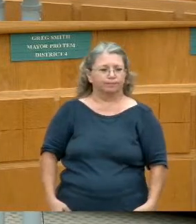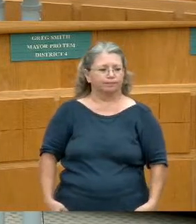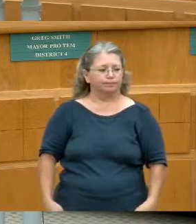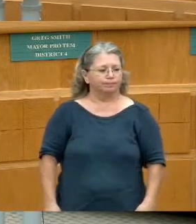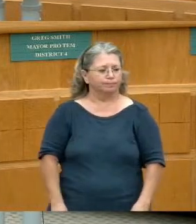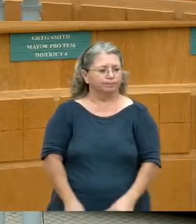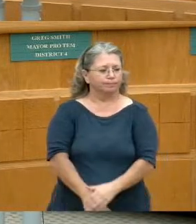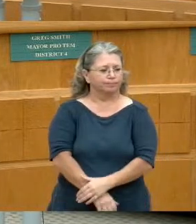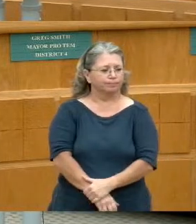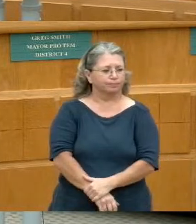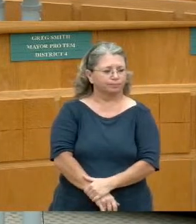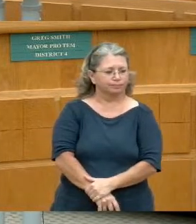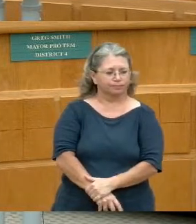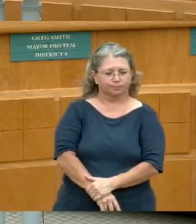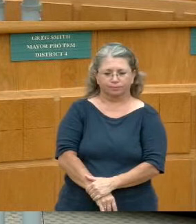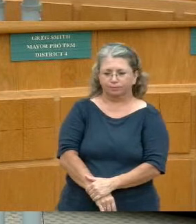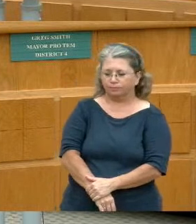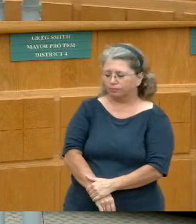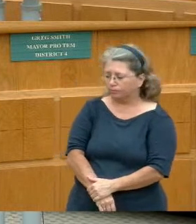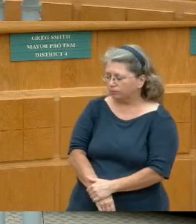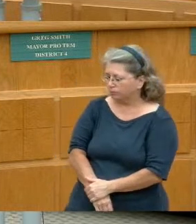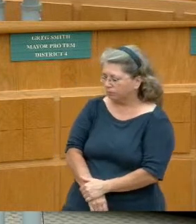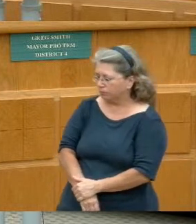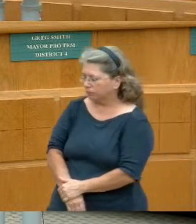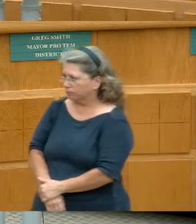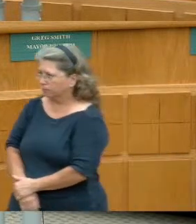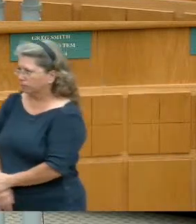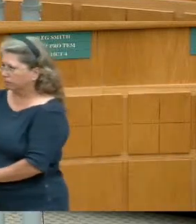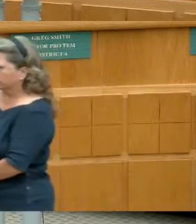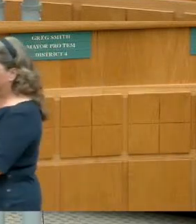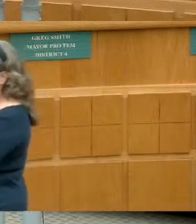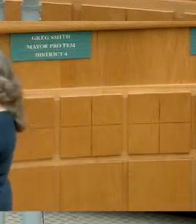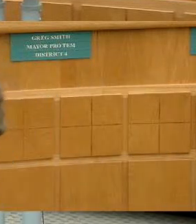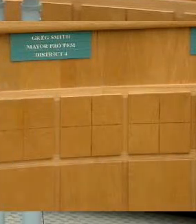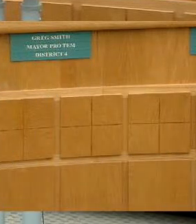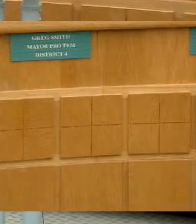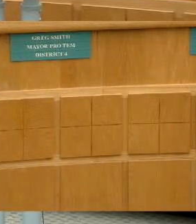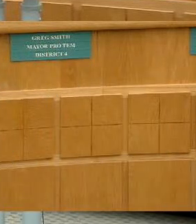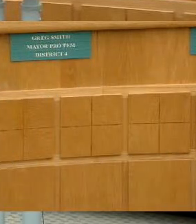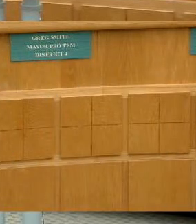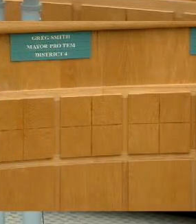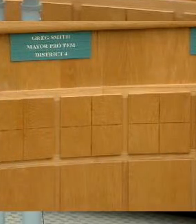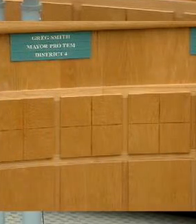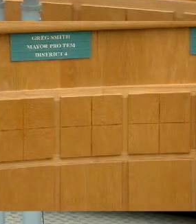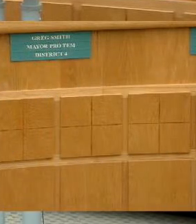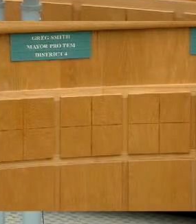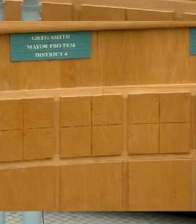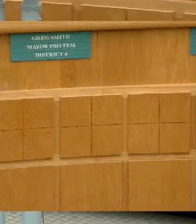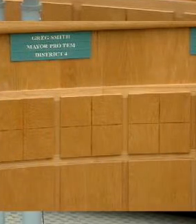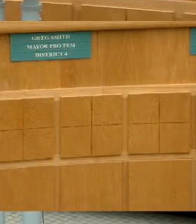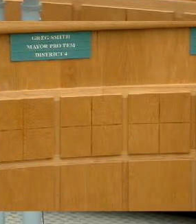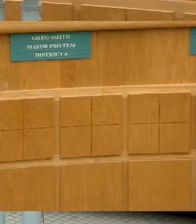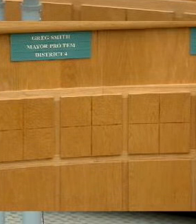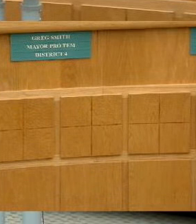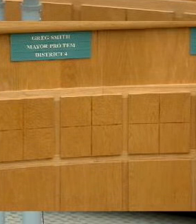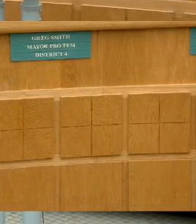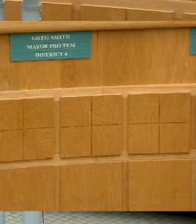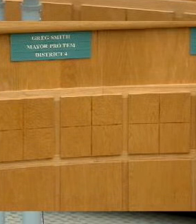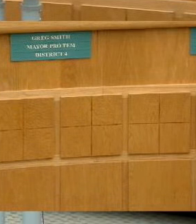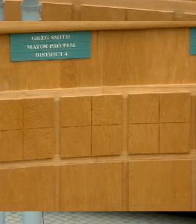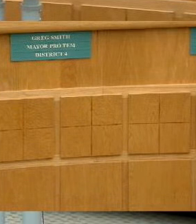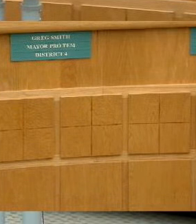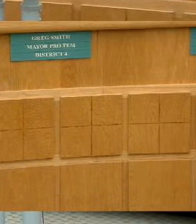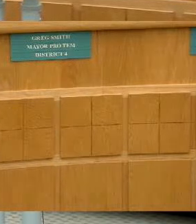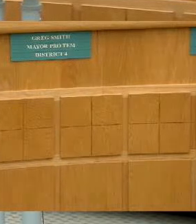este estudio cubren la región del área de la costa, la cual consta de 12 condados y no solamente las cifras del condado de Nueces. El porcentaje